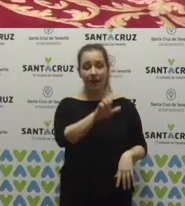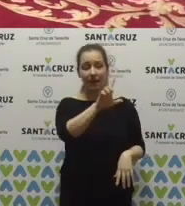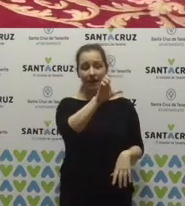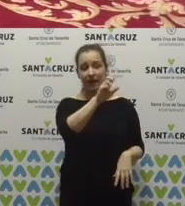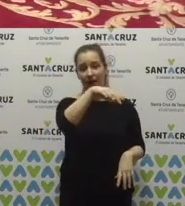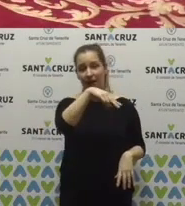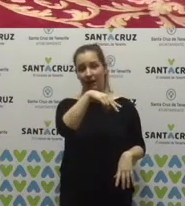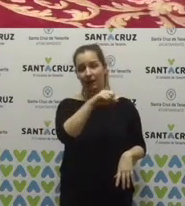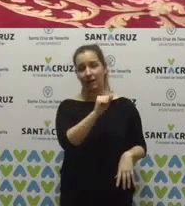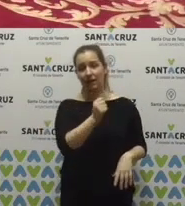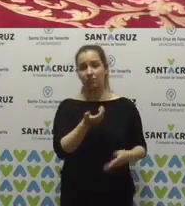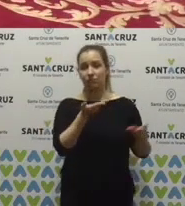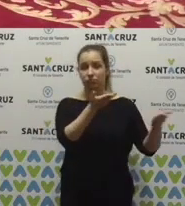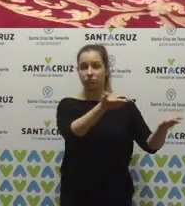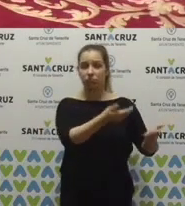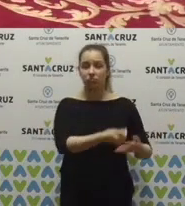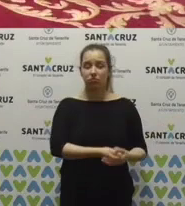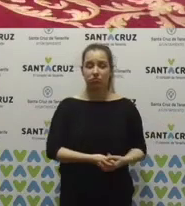palabra